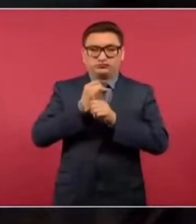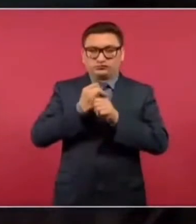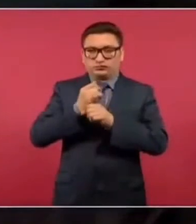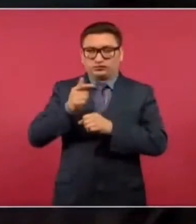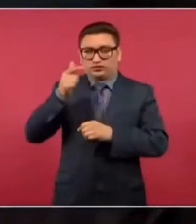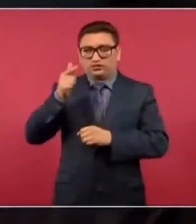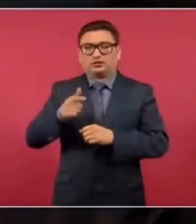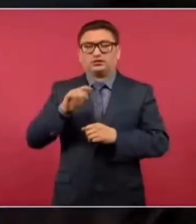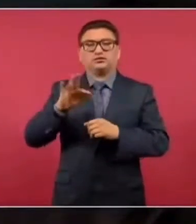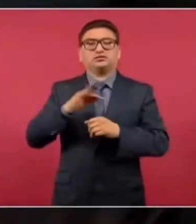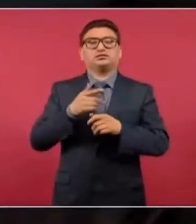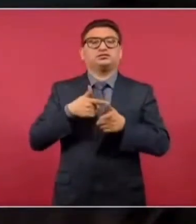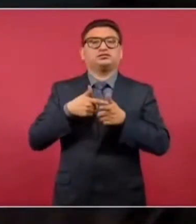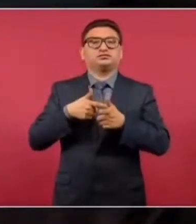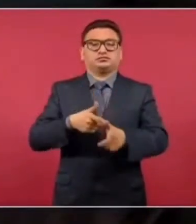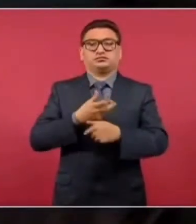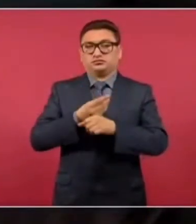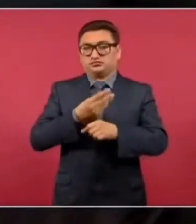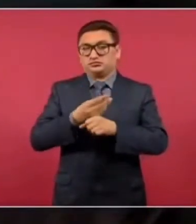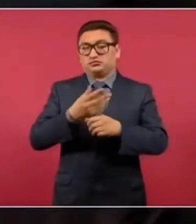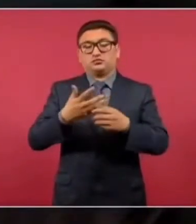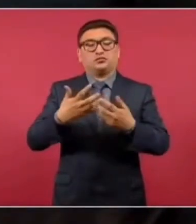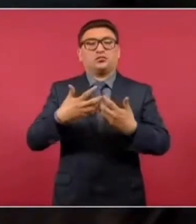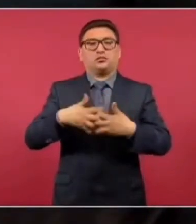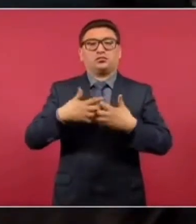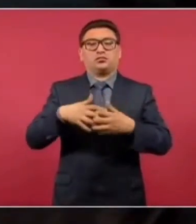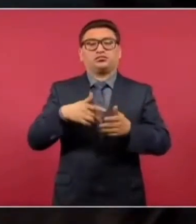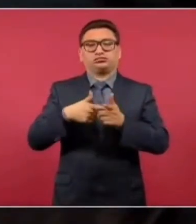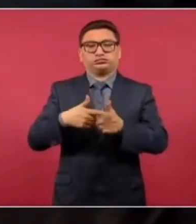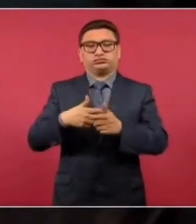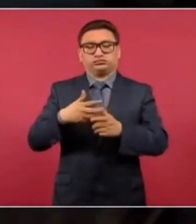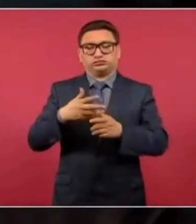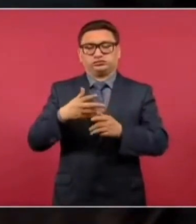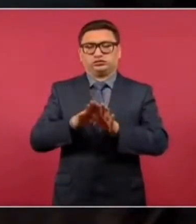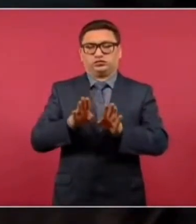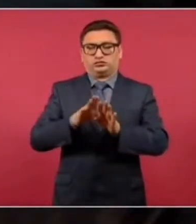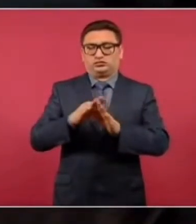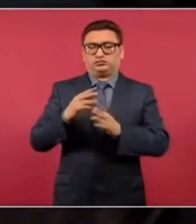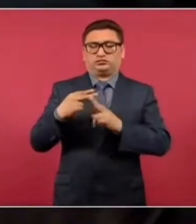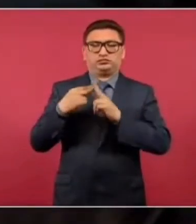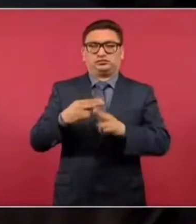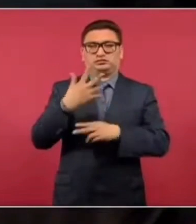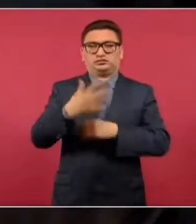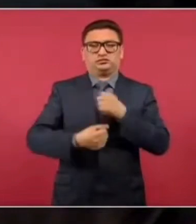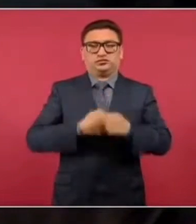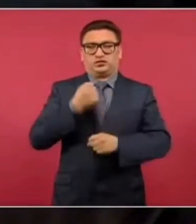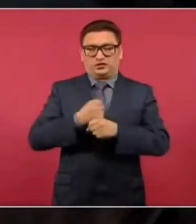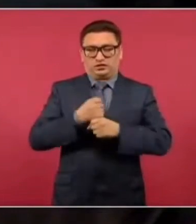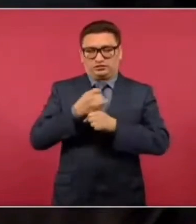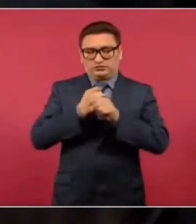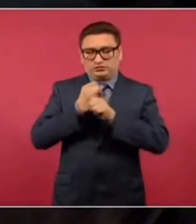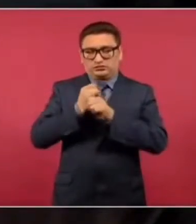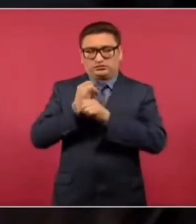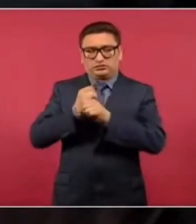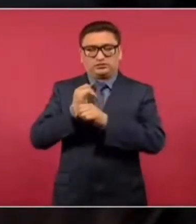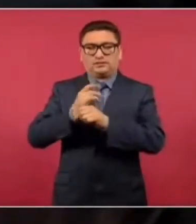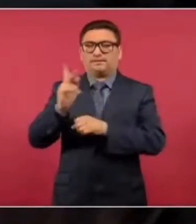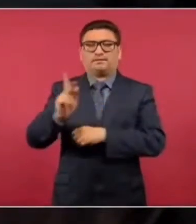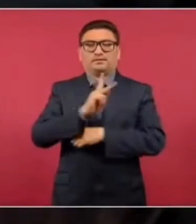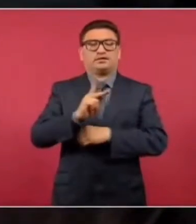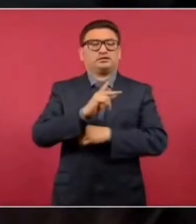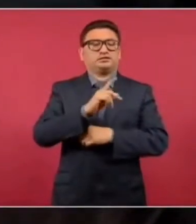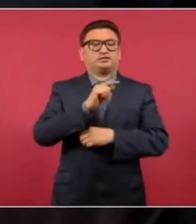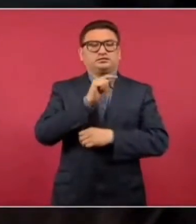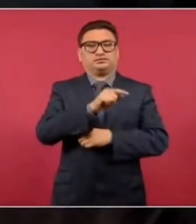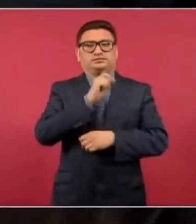estuviera cerrado ese asunto, esta investigación contra Cienfuegos que llevó 5 años a las agencias con elementos muy similares a lo